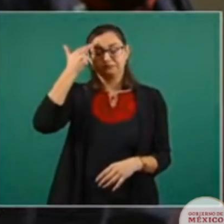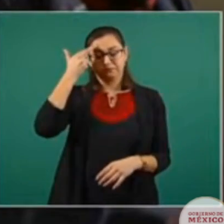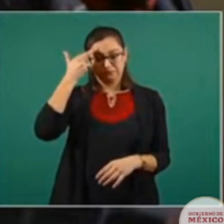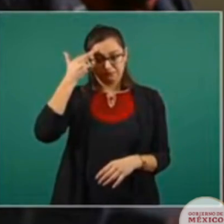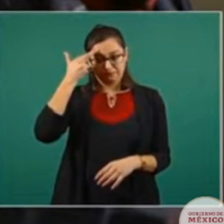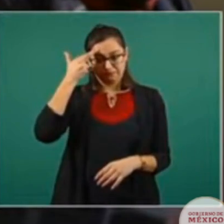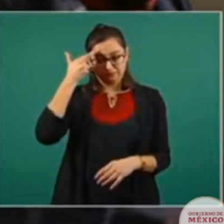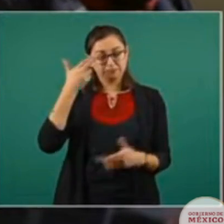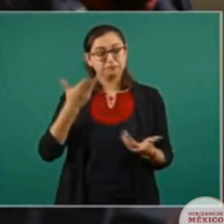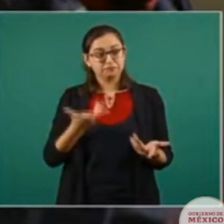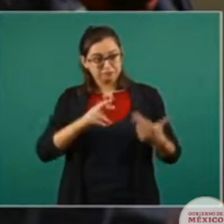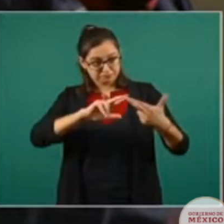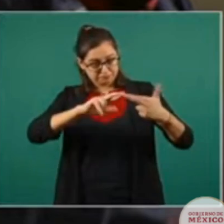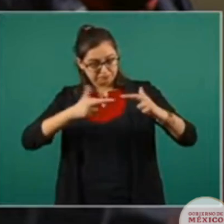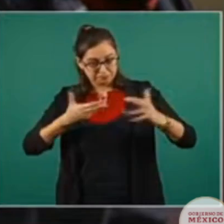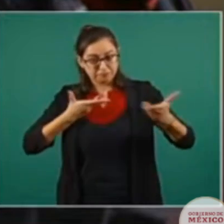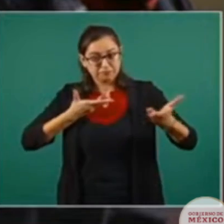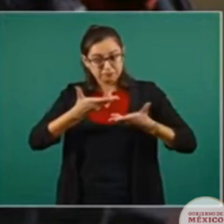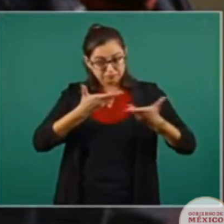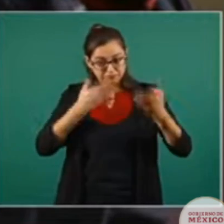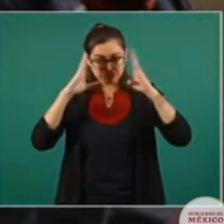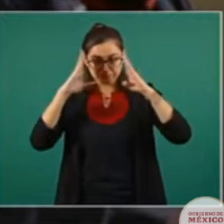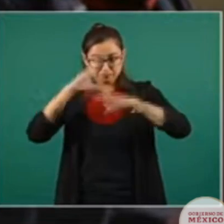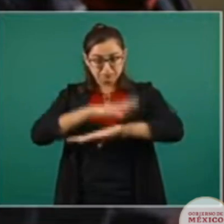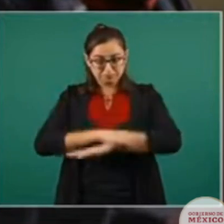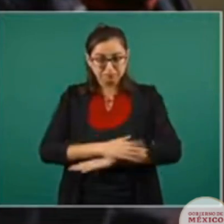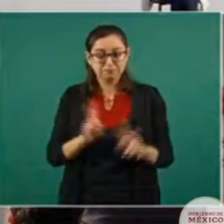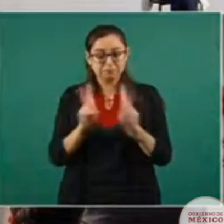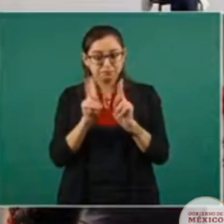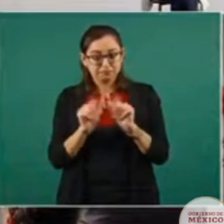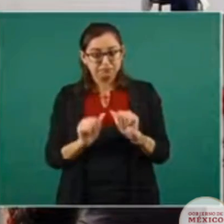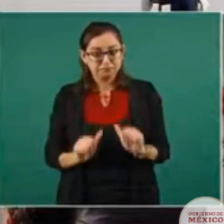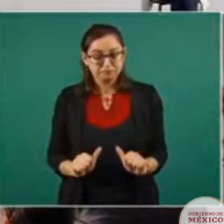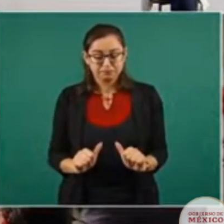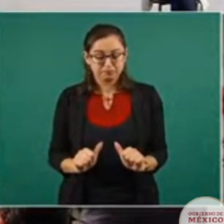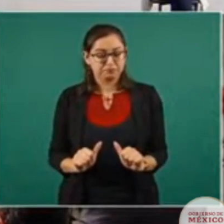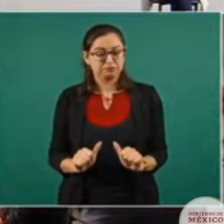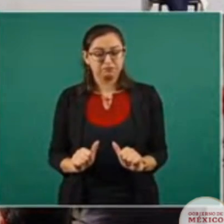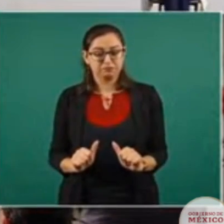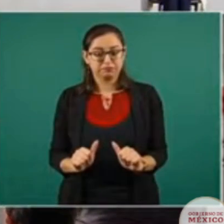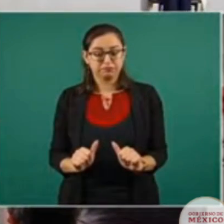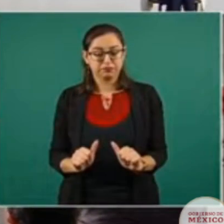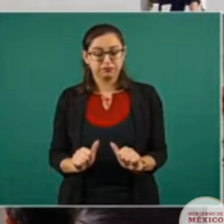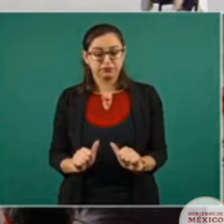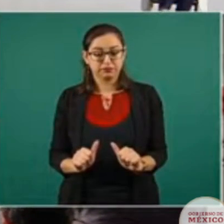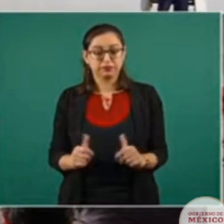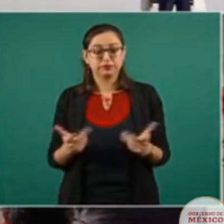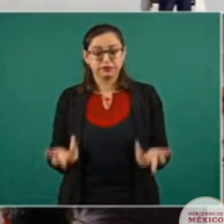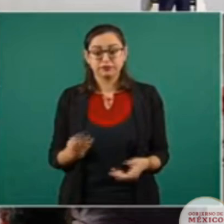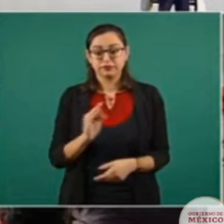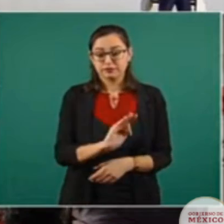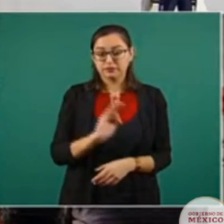la reconciliación con el pasado del país, por más remoto que parezca. Tal